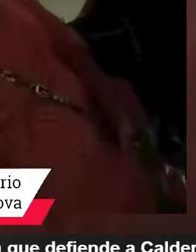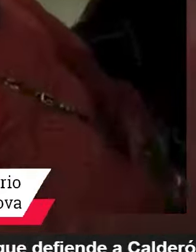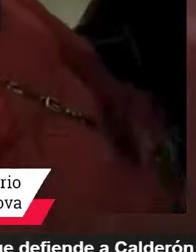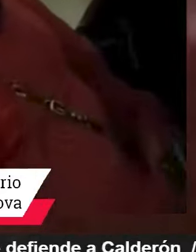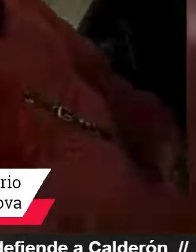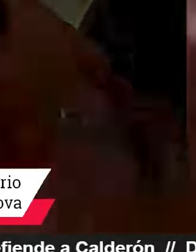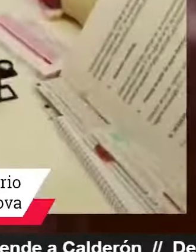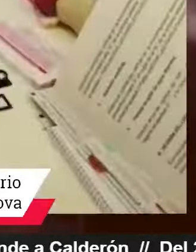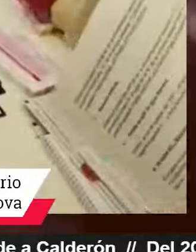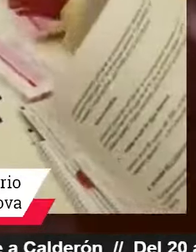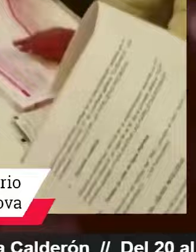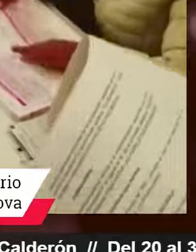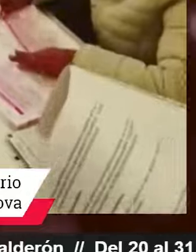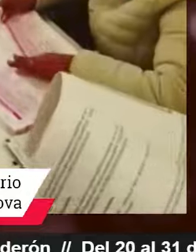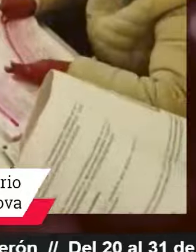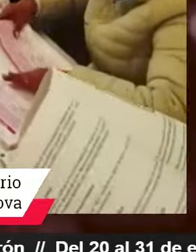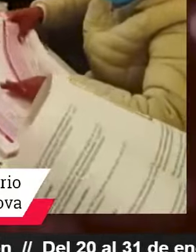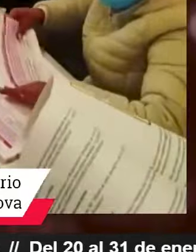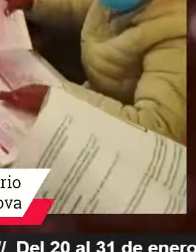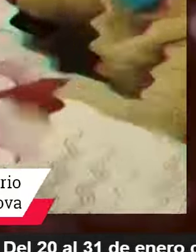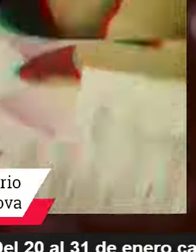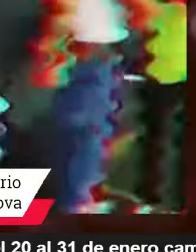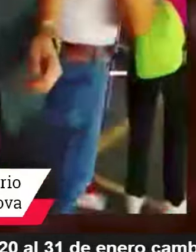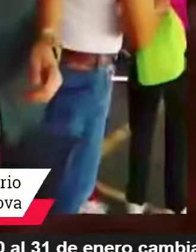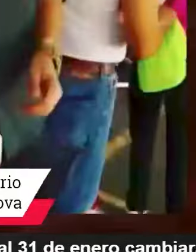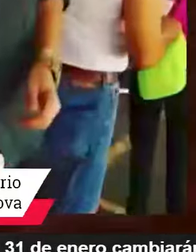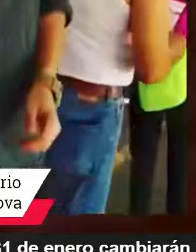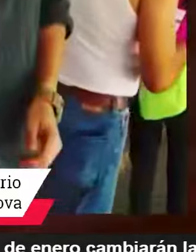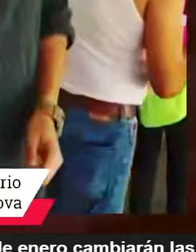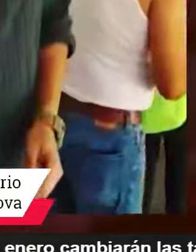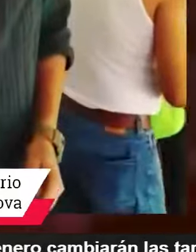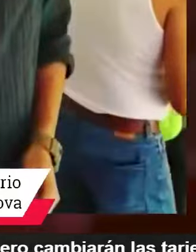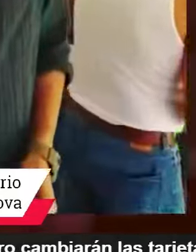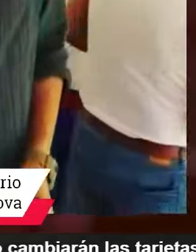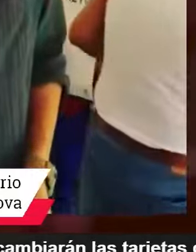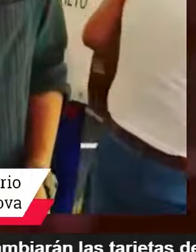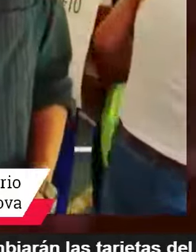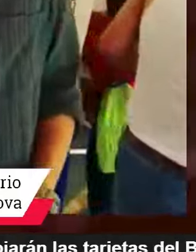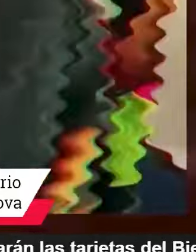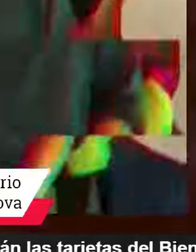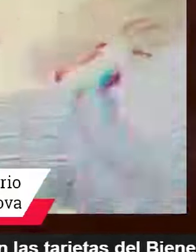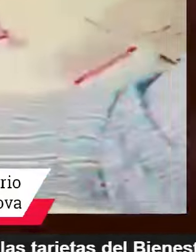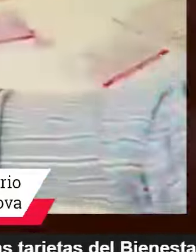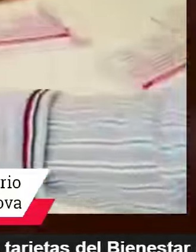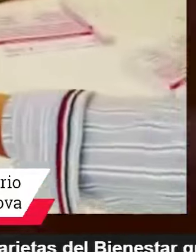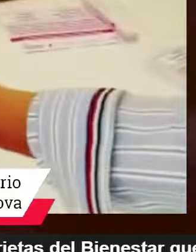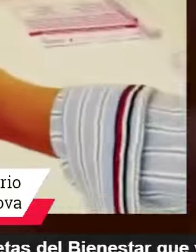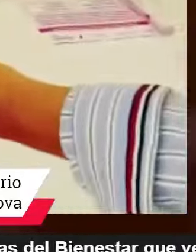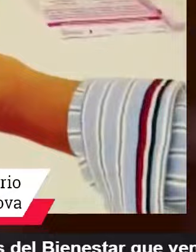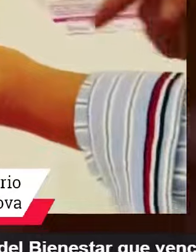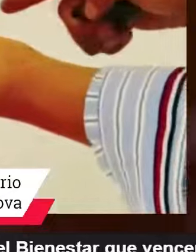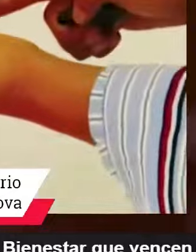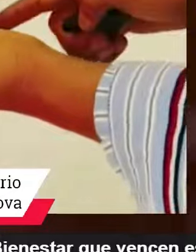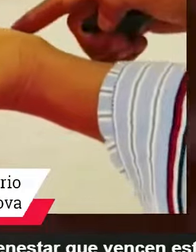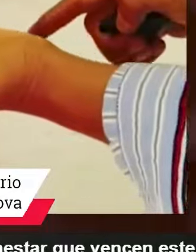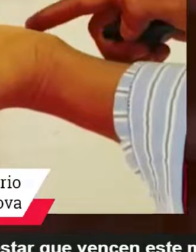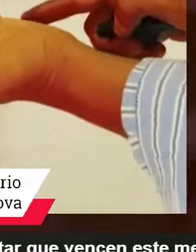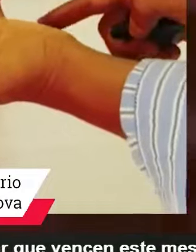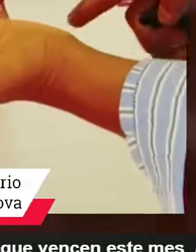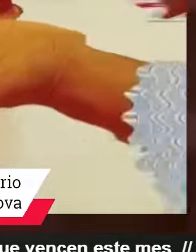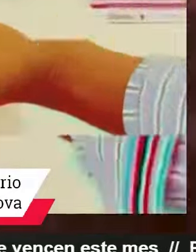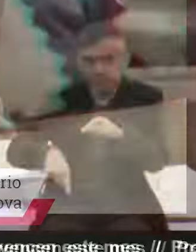integrante de ese bloque que defiende que se le sigan entregando dinero a las asociaciones civiles vamos a ver lo que ella